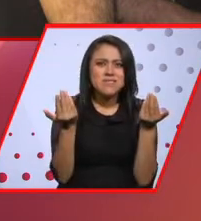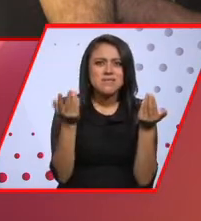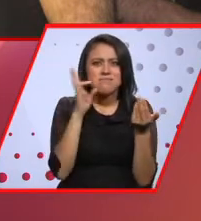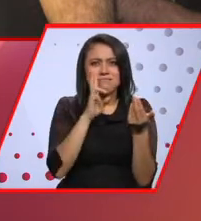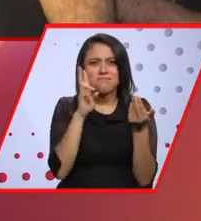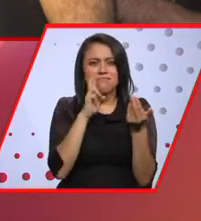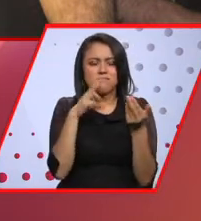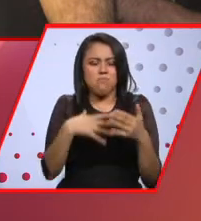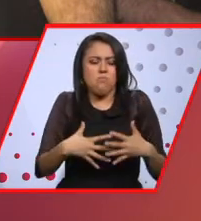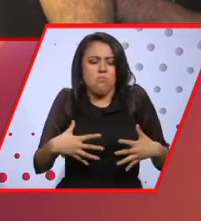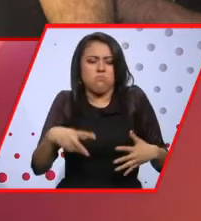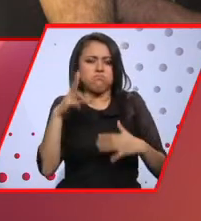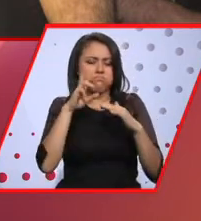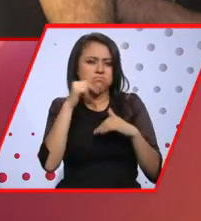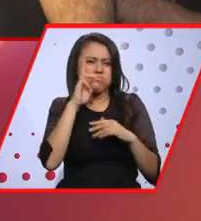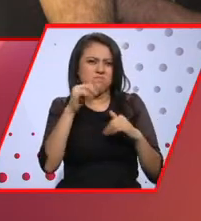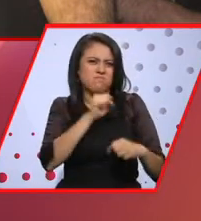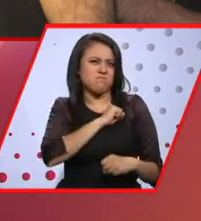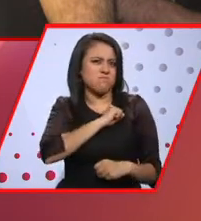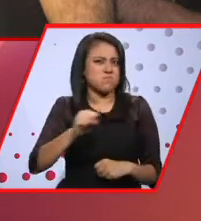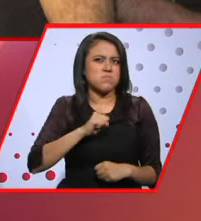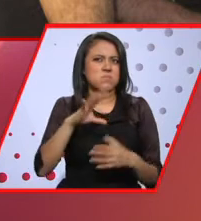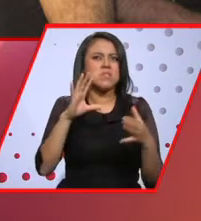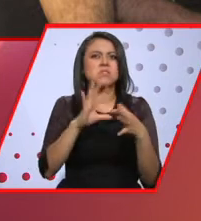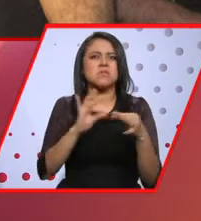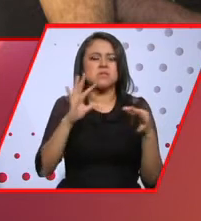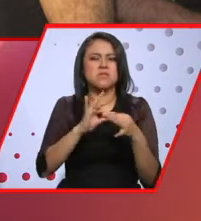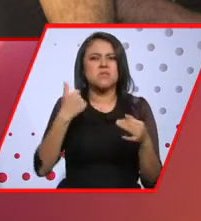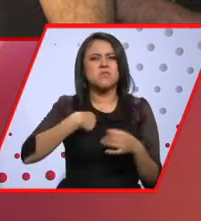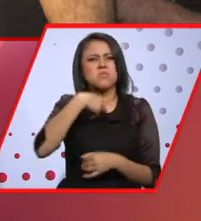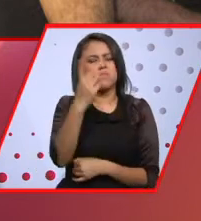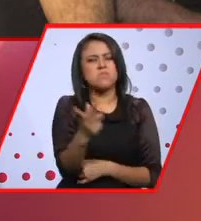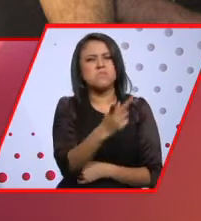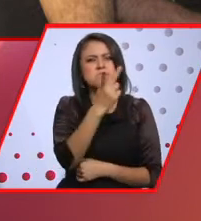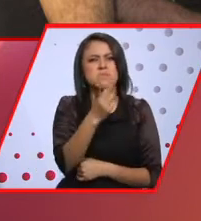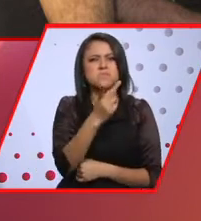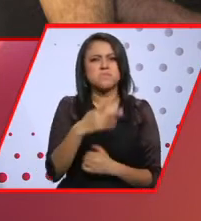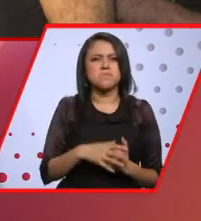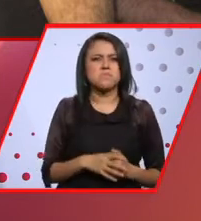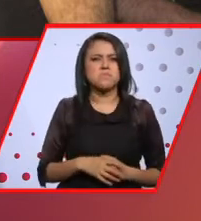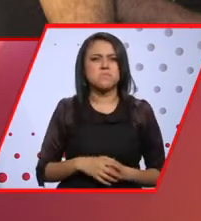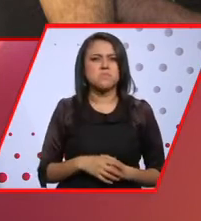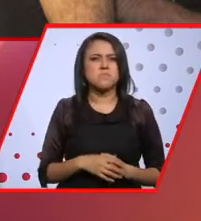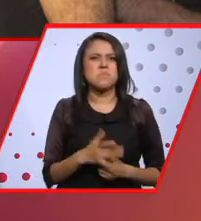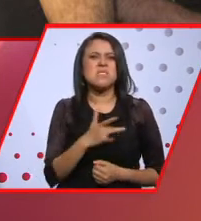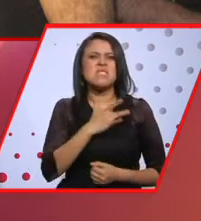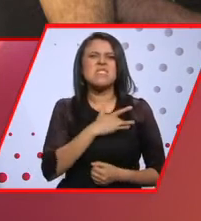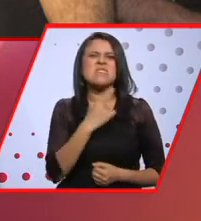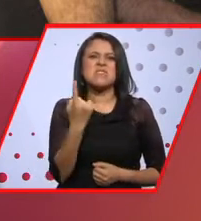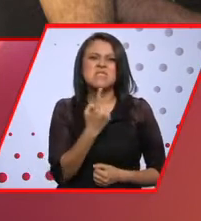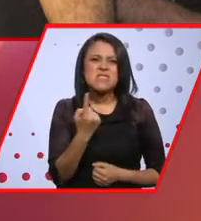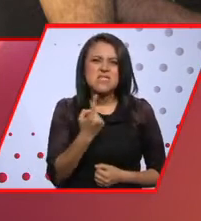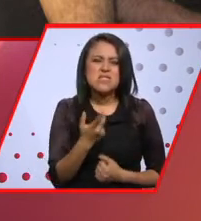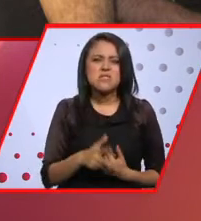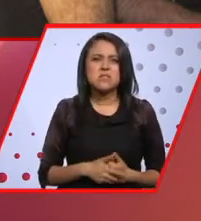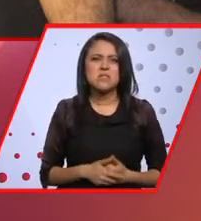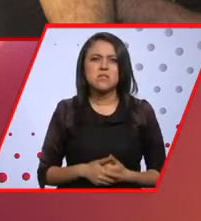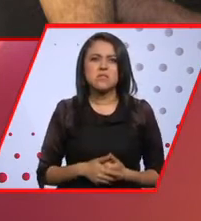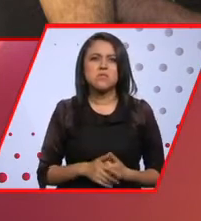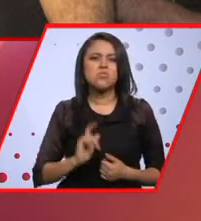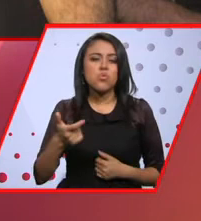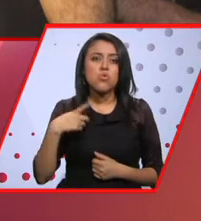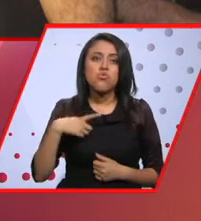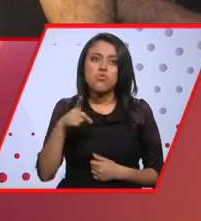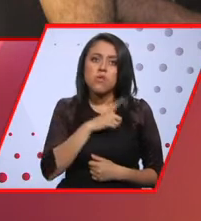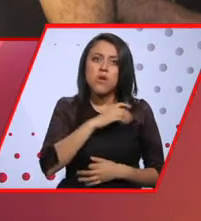panzón ahí sentado, declarando ahora con las esposas, me pregunto, ¿qué sentirá en estos momentos cuando tiene que